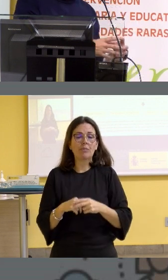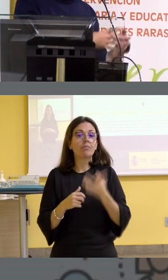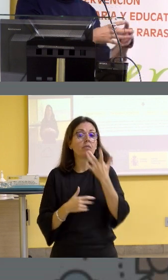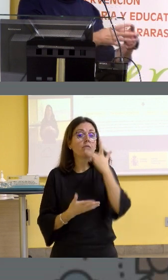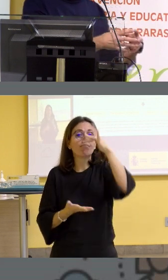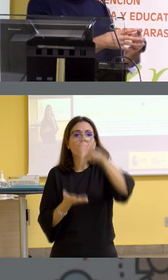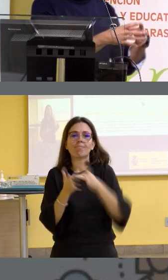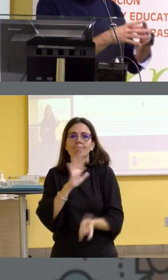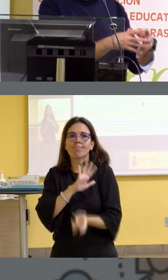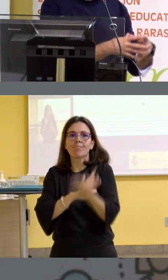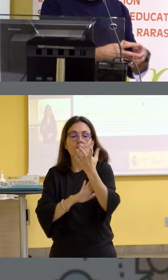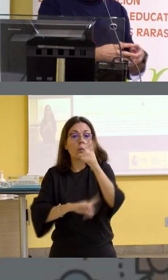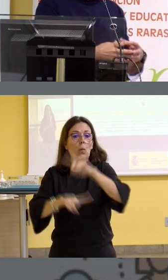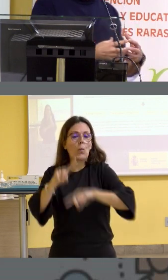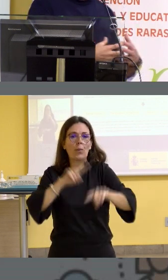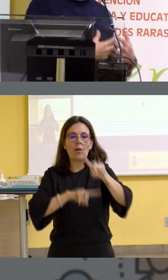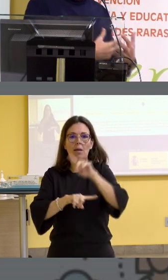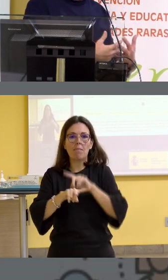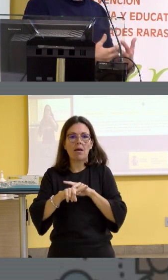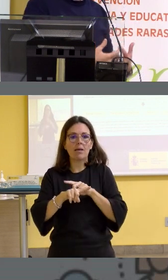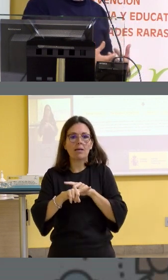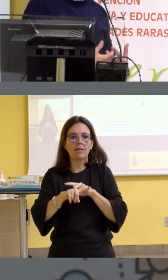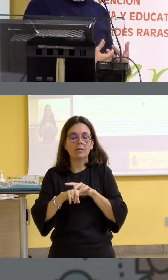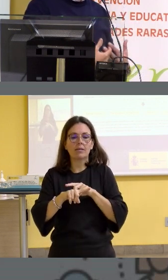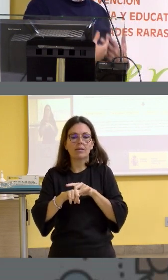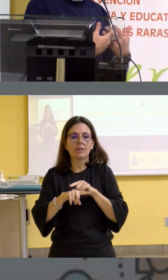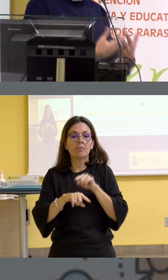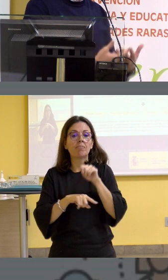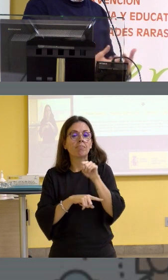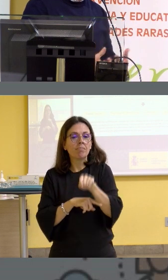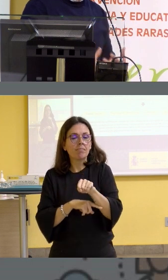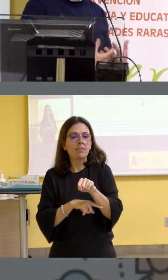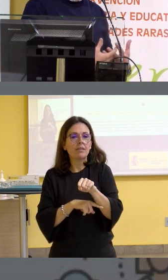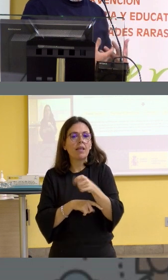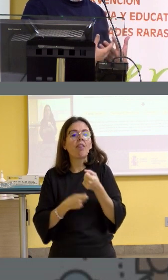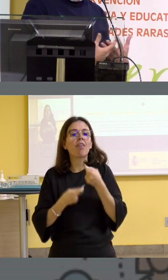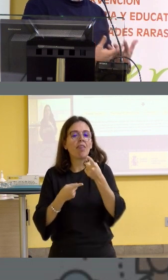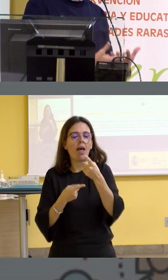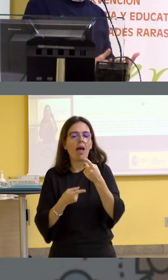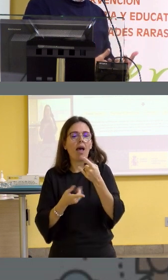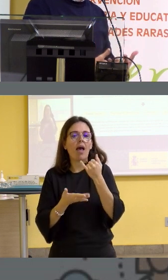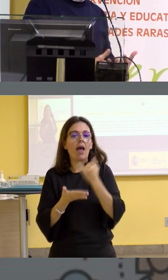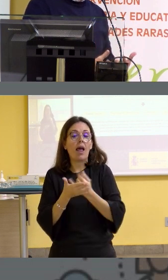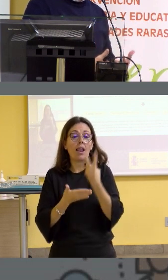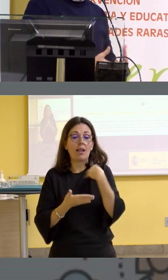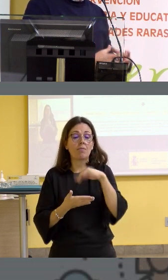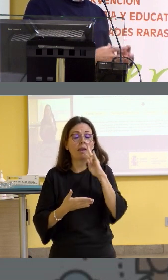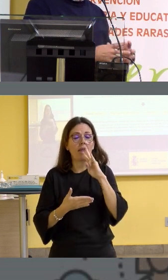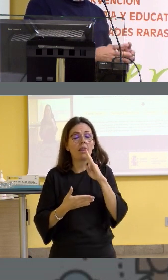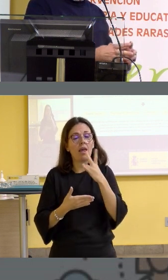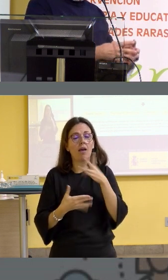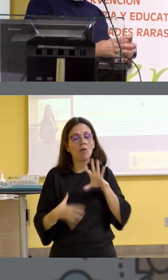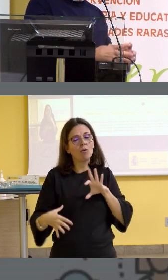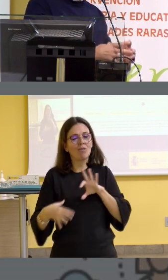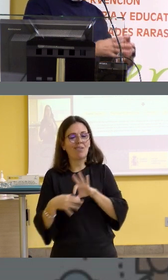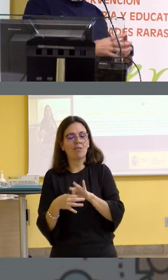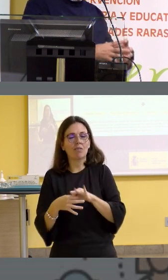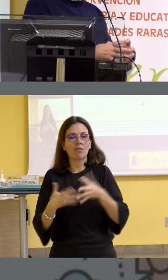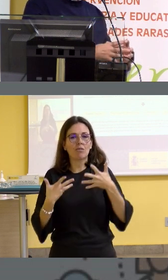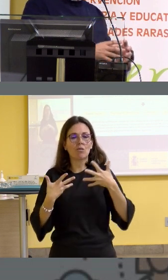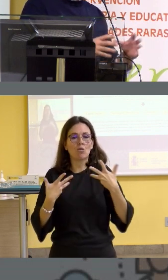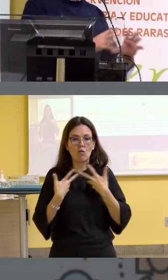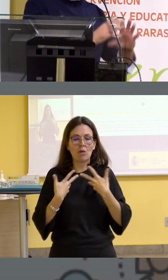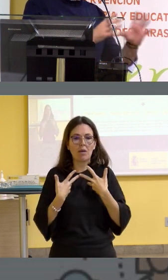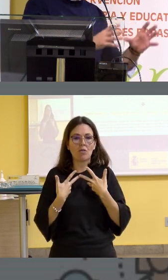haya aparecido este problema determina la experiencia o la construcción del sufrimiento, tenemos que entender de punto